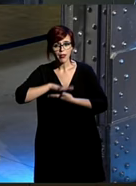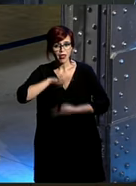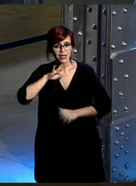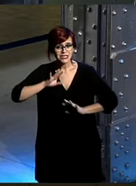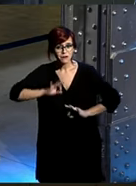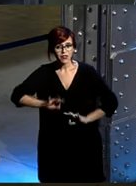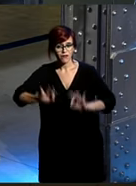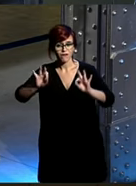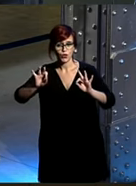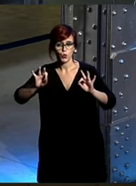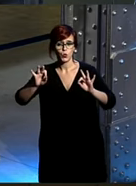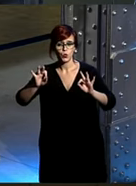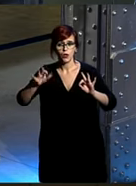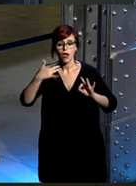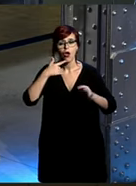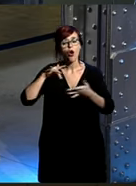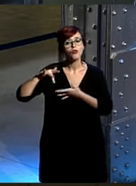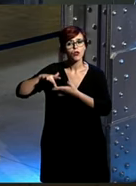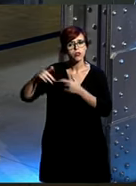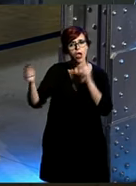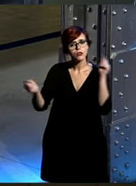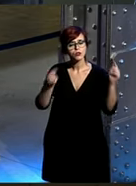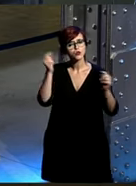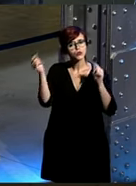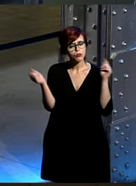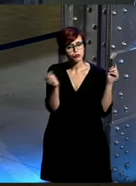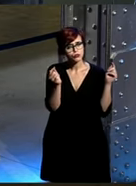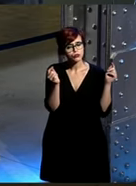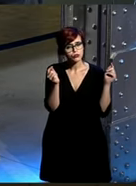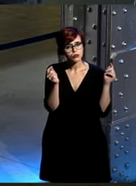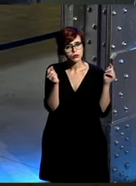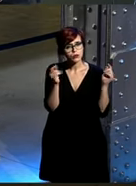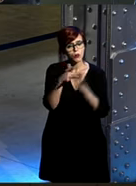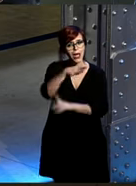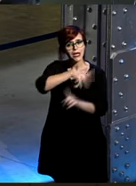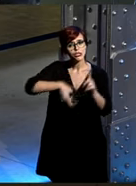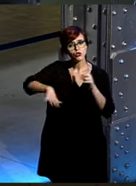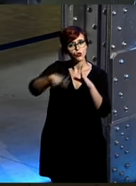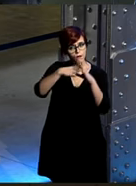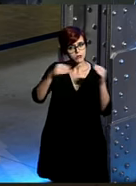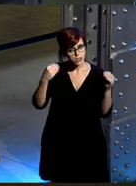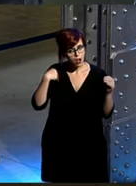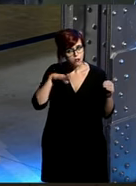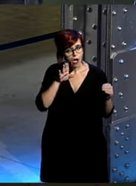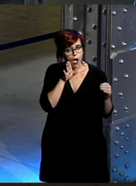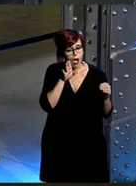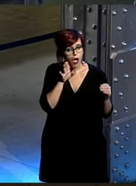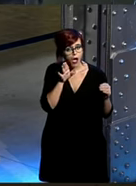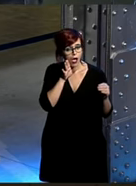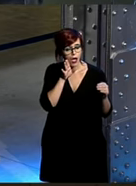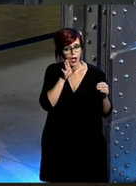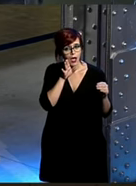muy especializadas. Y tuvimos el otro día aquí una discusión con el entorno universitario también, ¿no?